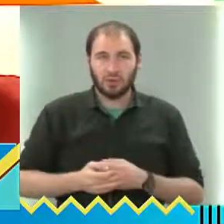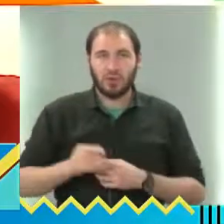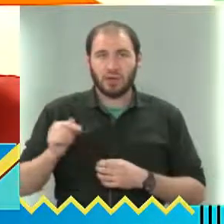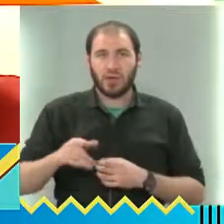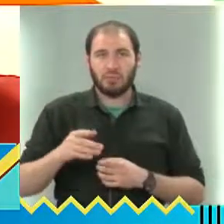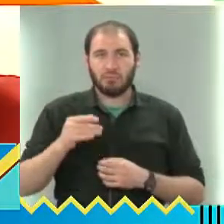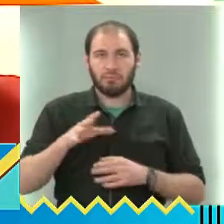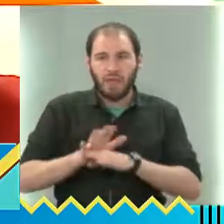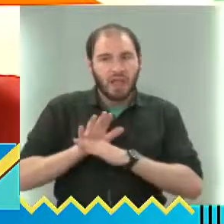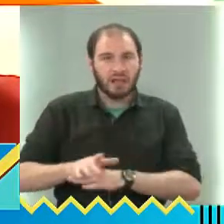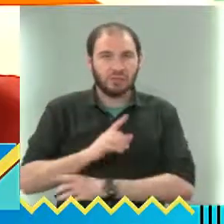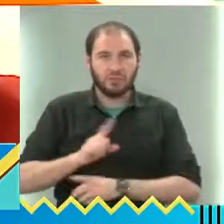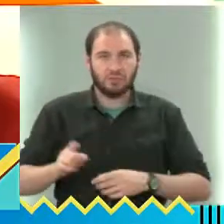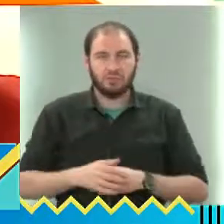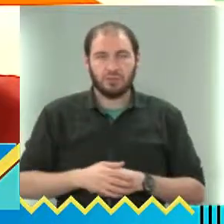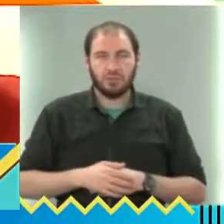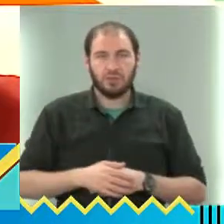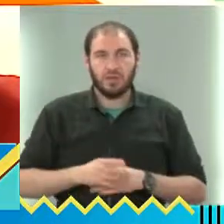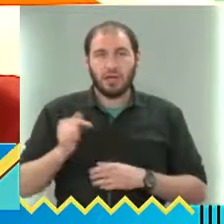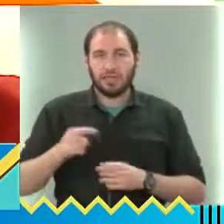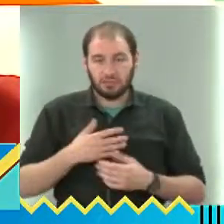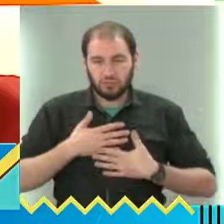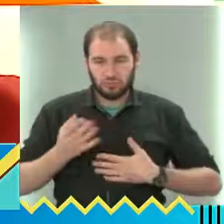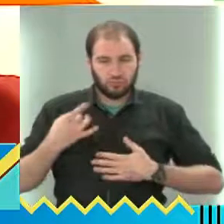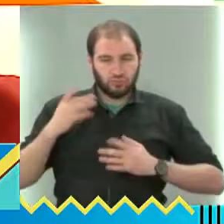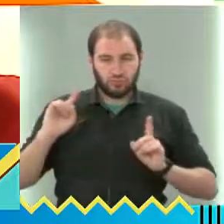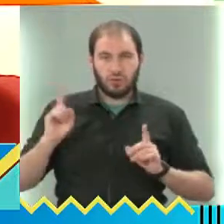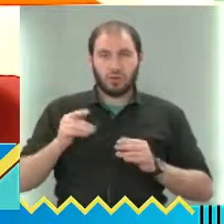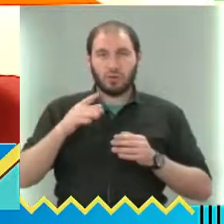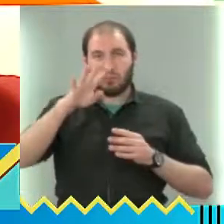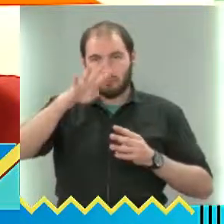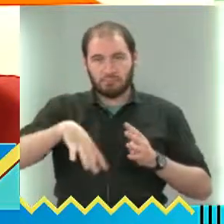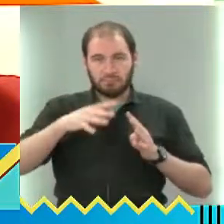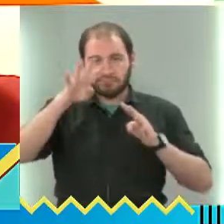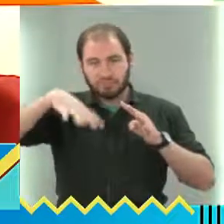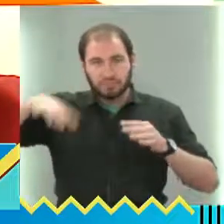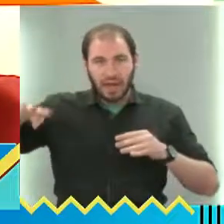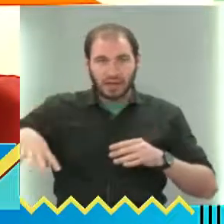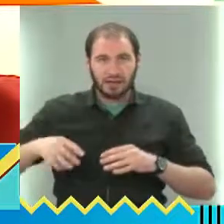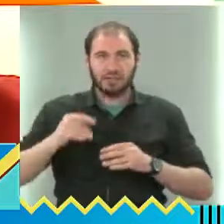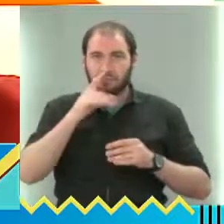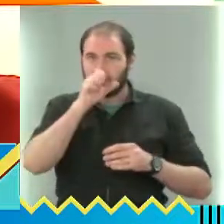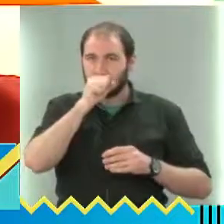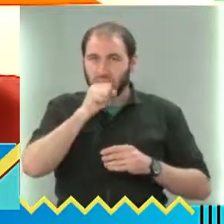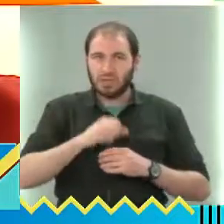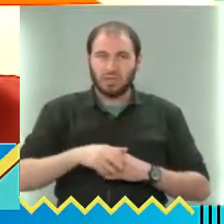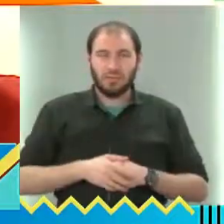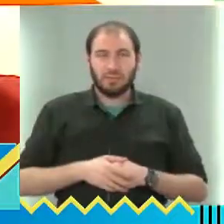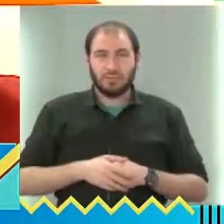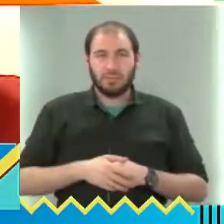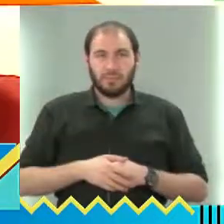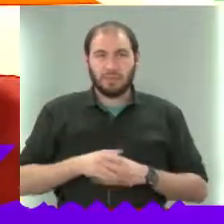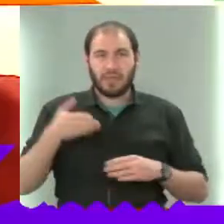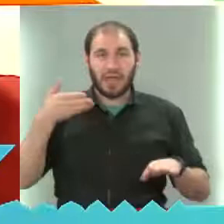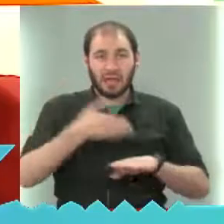realizó bajo presión, digamos. Bien. Esa autoexclusión va con un código de barra, es decir, que es anónimo, suelta todo, digamos, desde